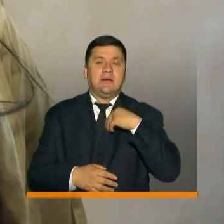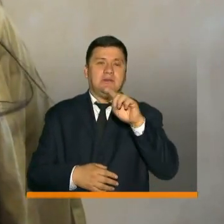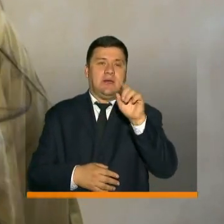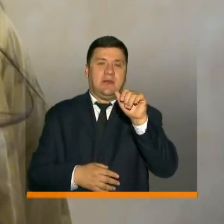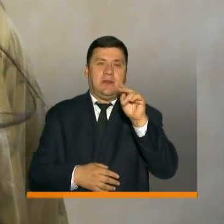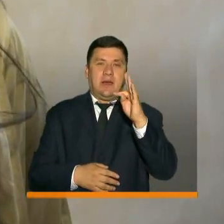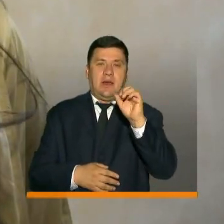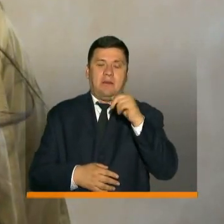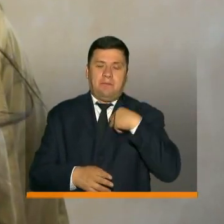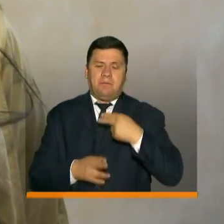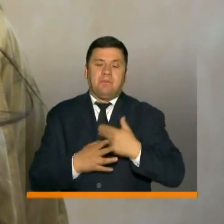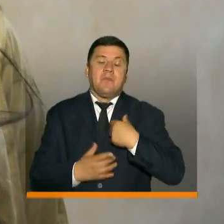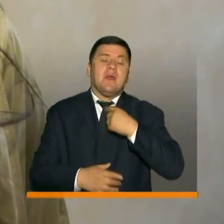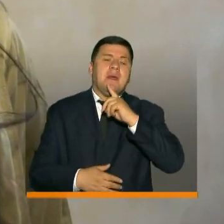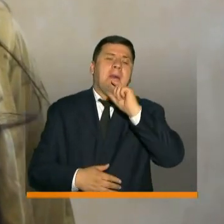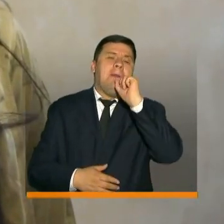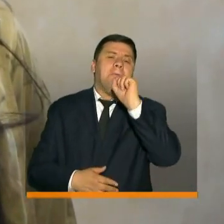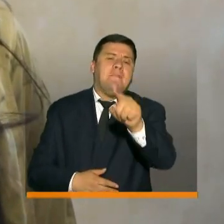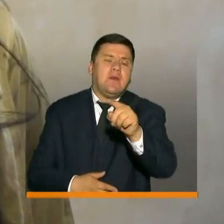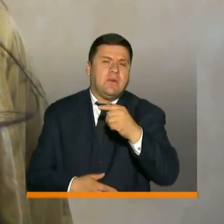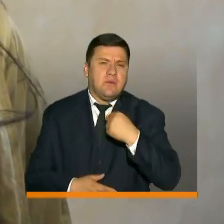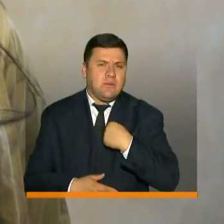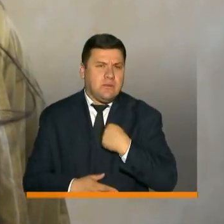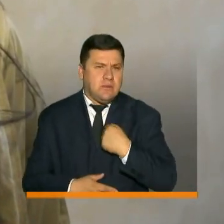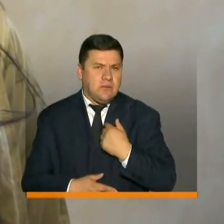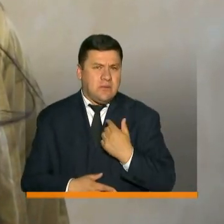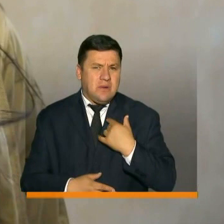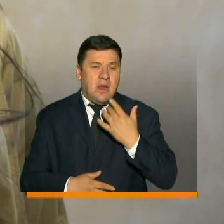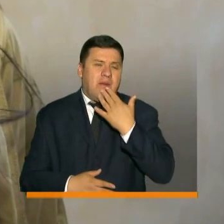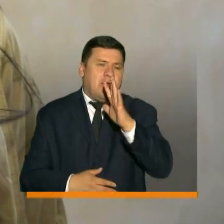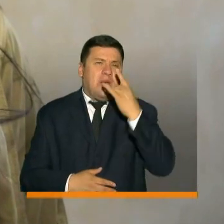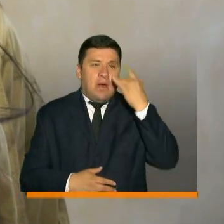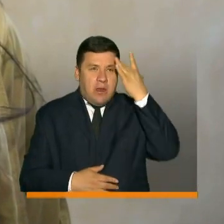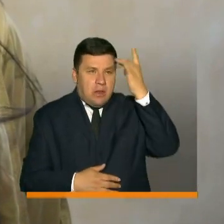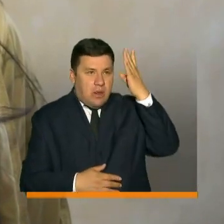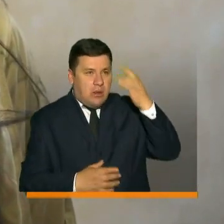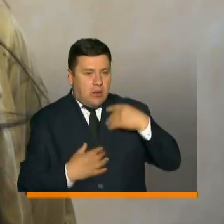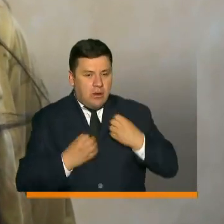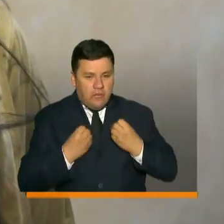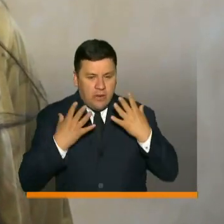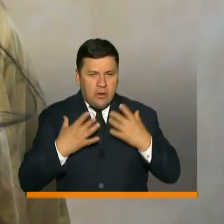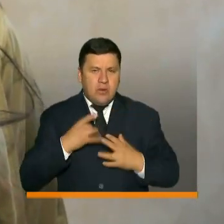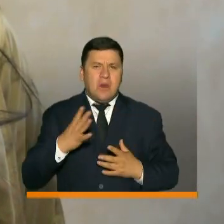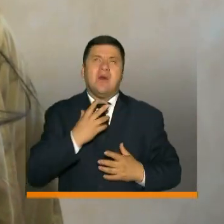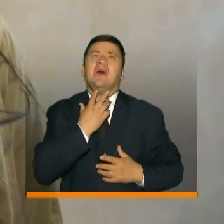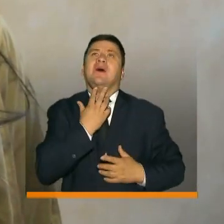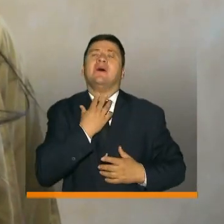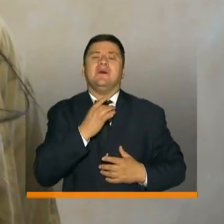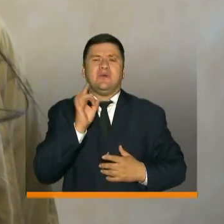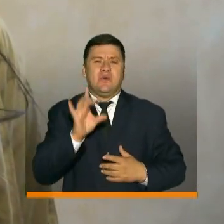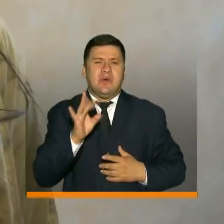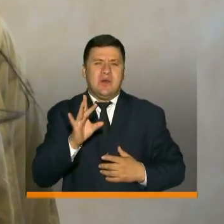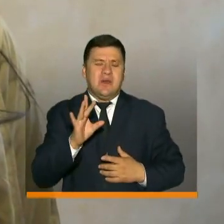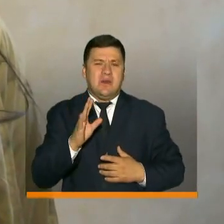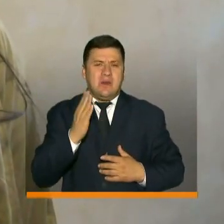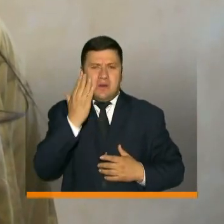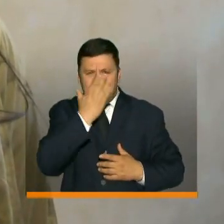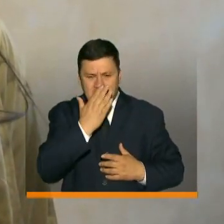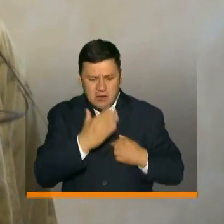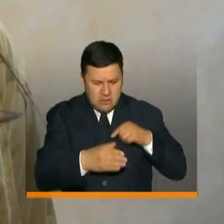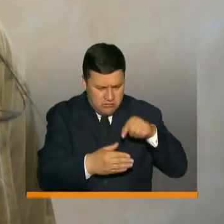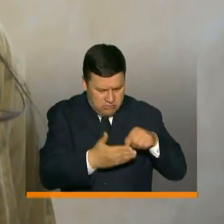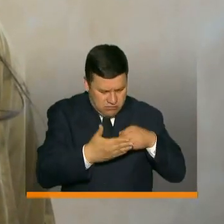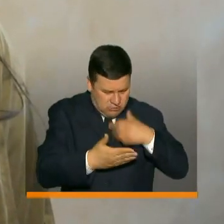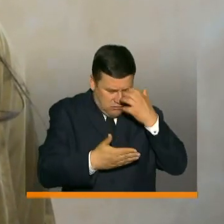la de Tatiana Santana. Si tengo dolor de cabeza, fiebre, dolor de garganta y la prueba salió